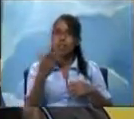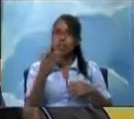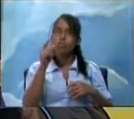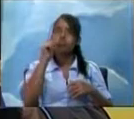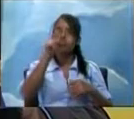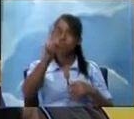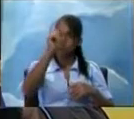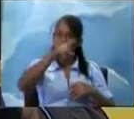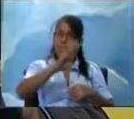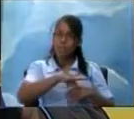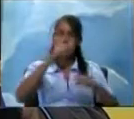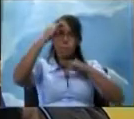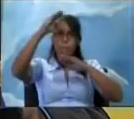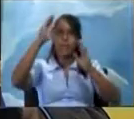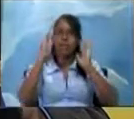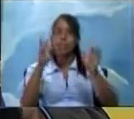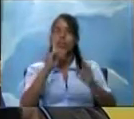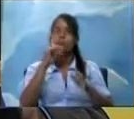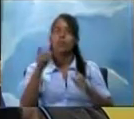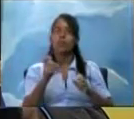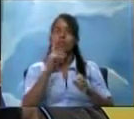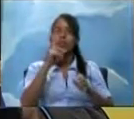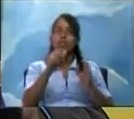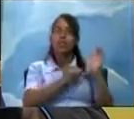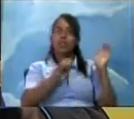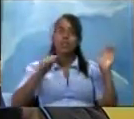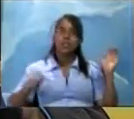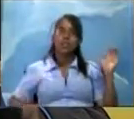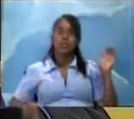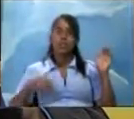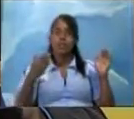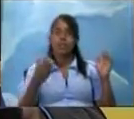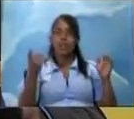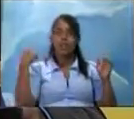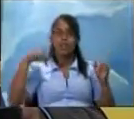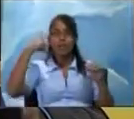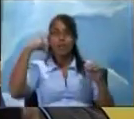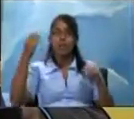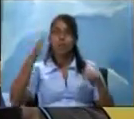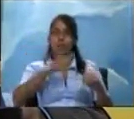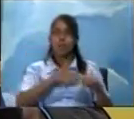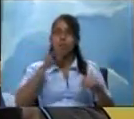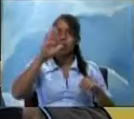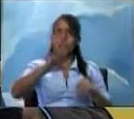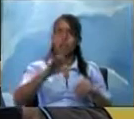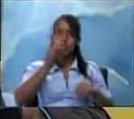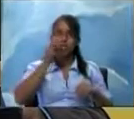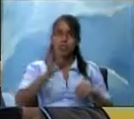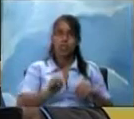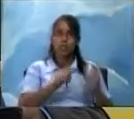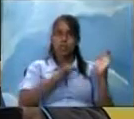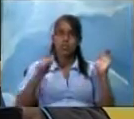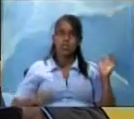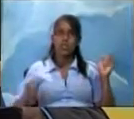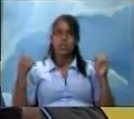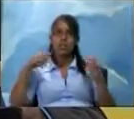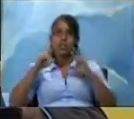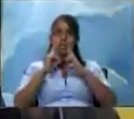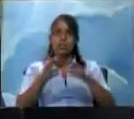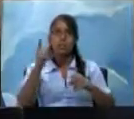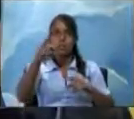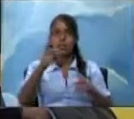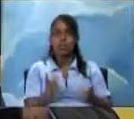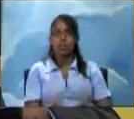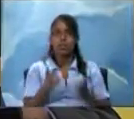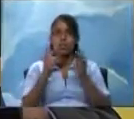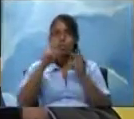que usted también esté allí pendiente, preguntándole al Señor, Señor, ¿qué tienes para mí? Estoy seguro que el Señor tiene respuesta